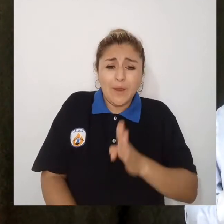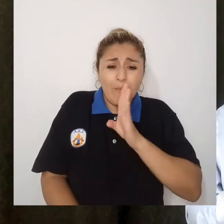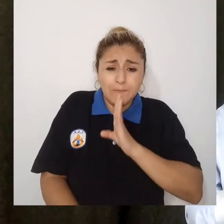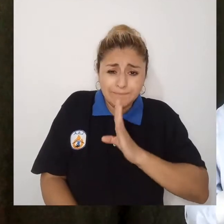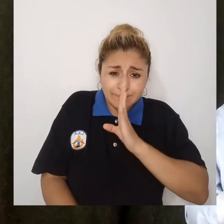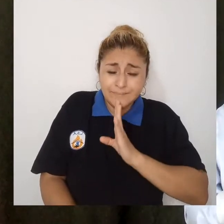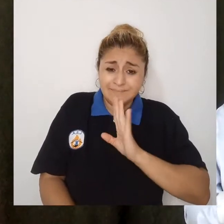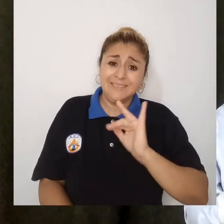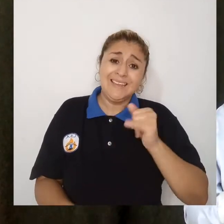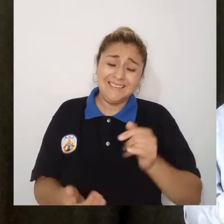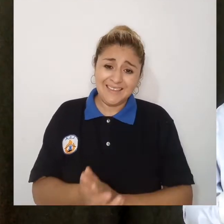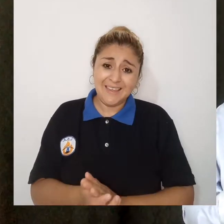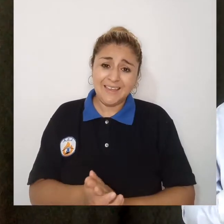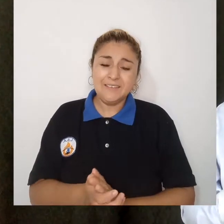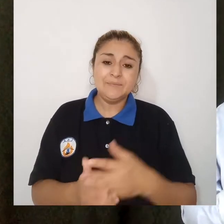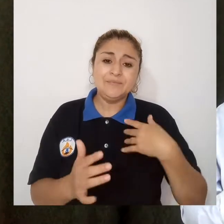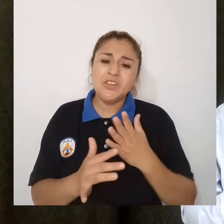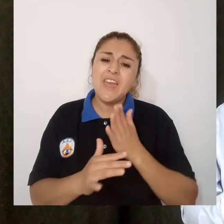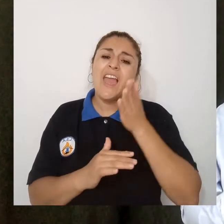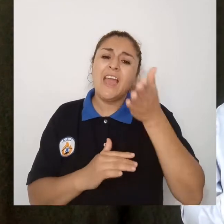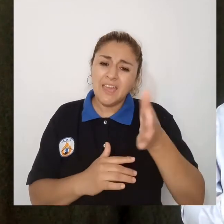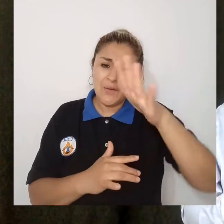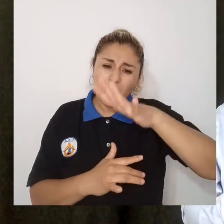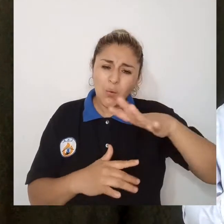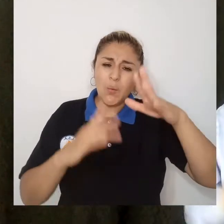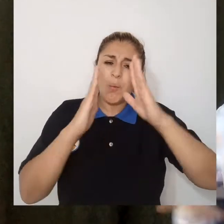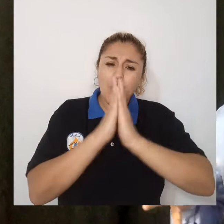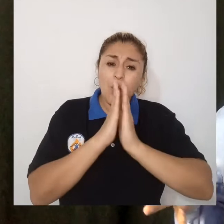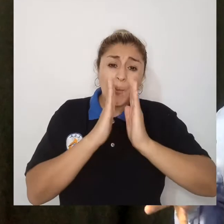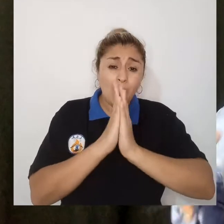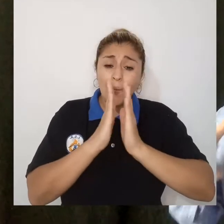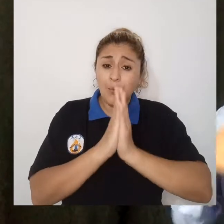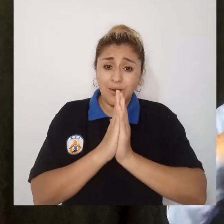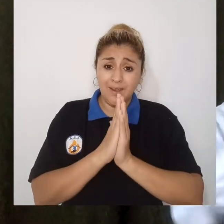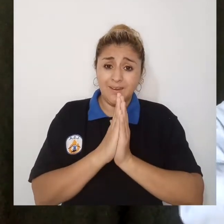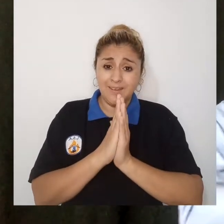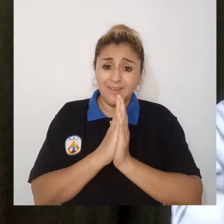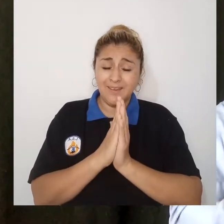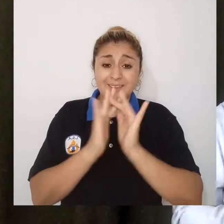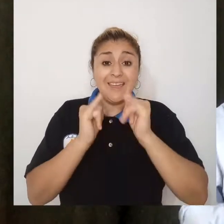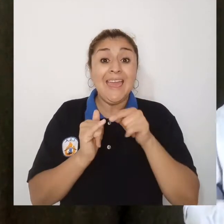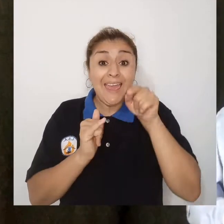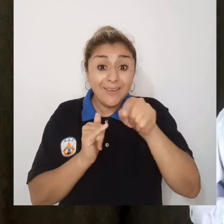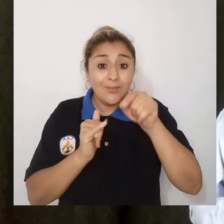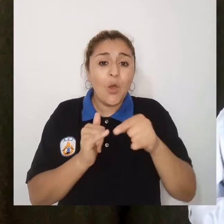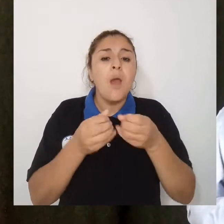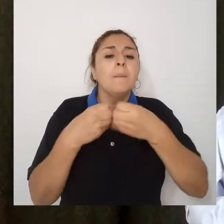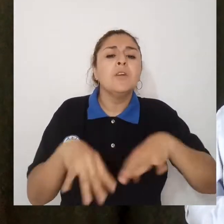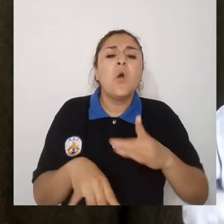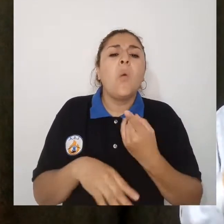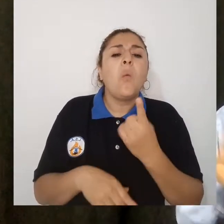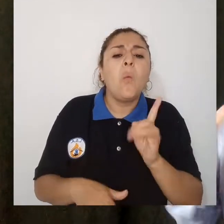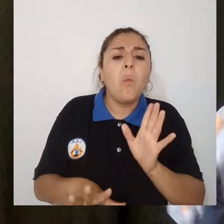de oración qué esta costumbre al haberse iniciado en la era cristiana